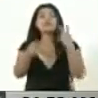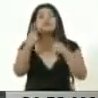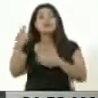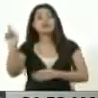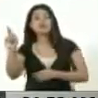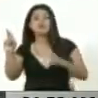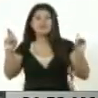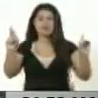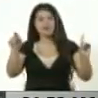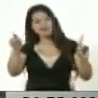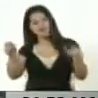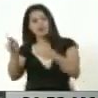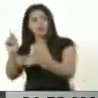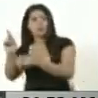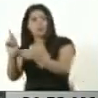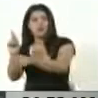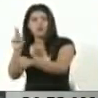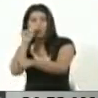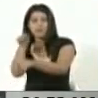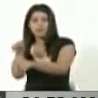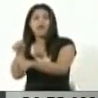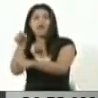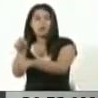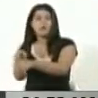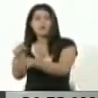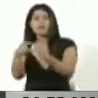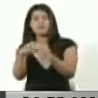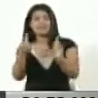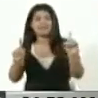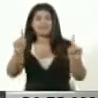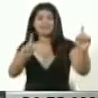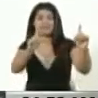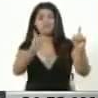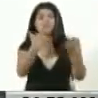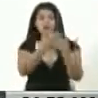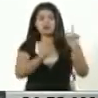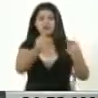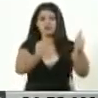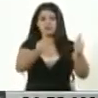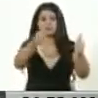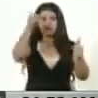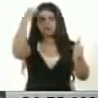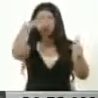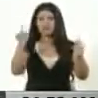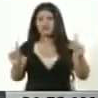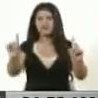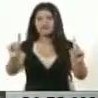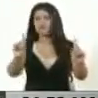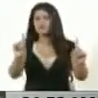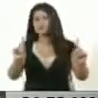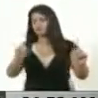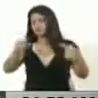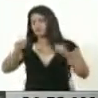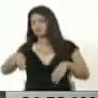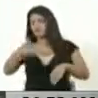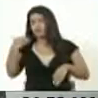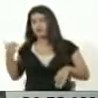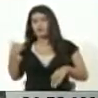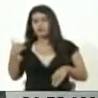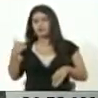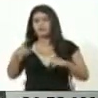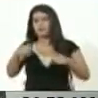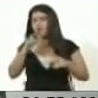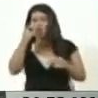tuvo que retirar. Había dicho que no iba entonces a postularse al Congreso nuevamente y después se desdijo. En fin, pero